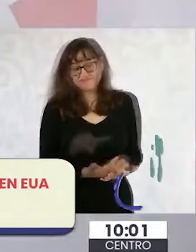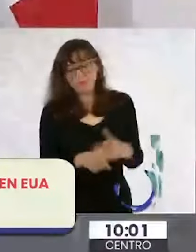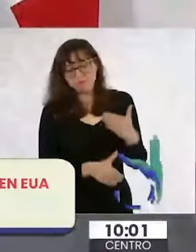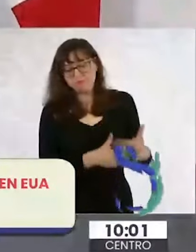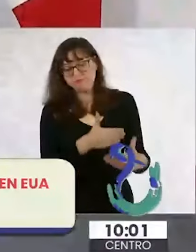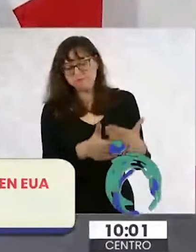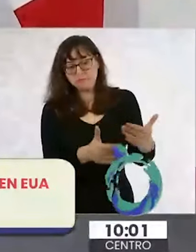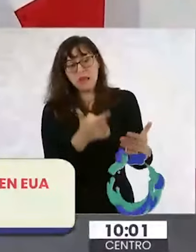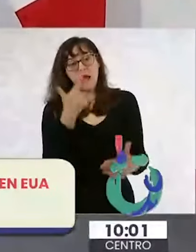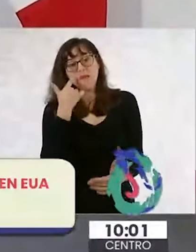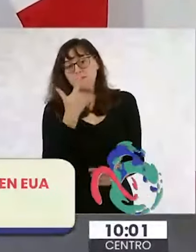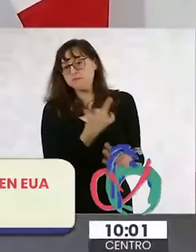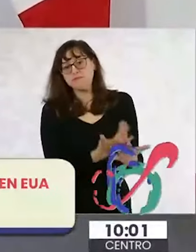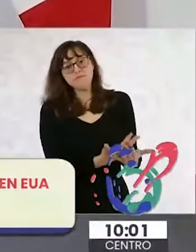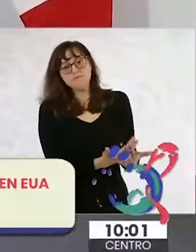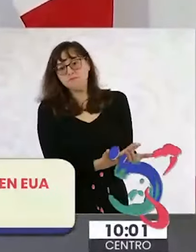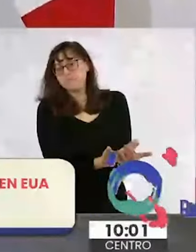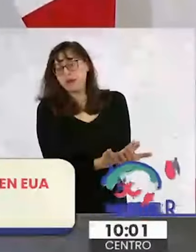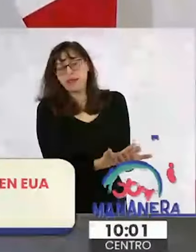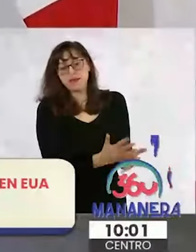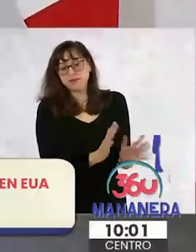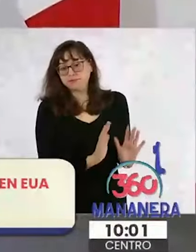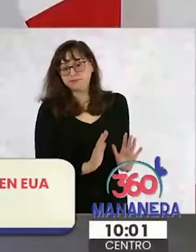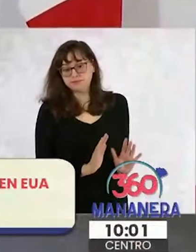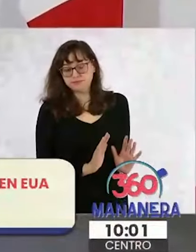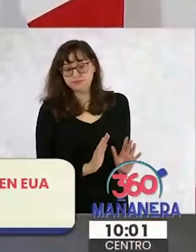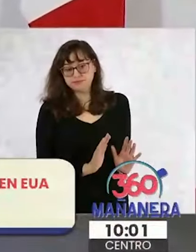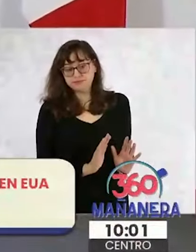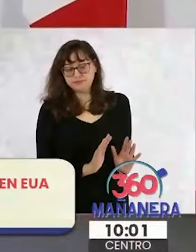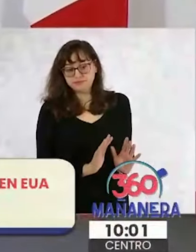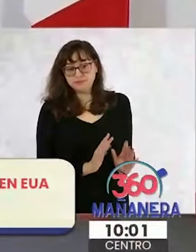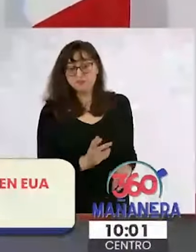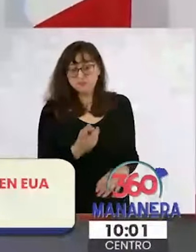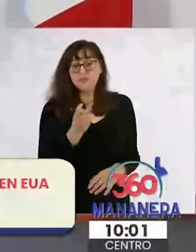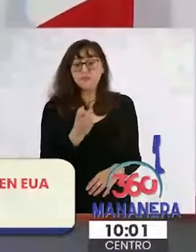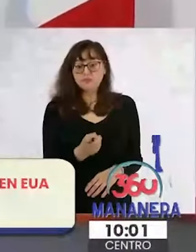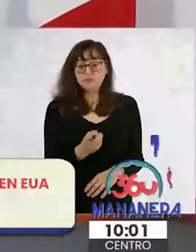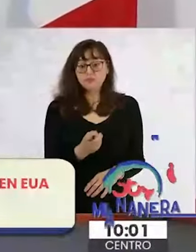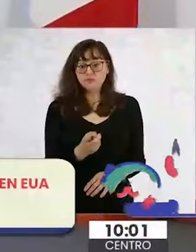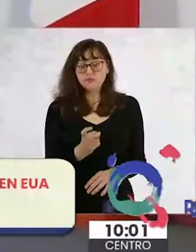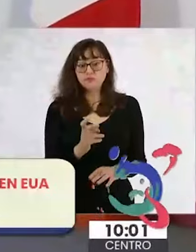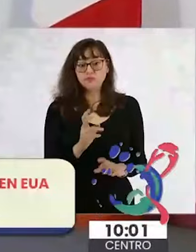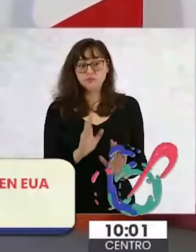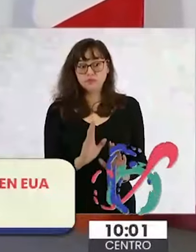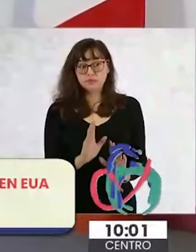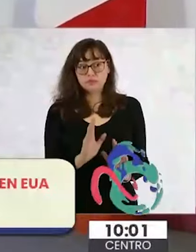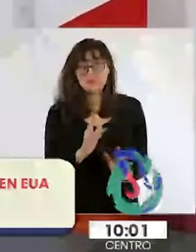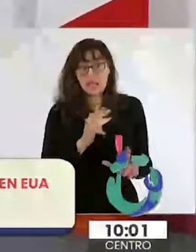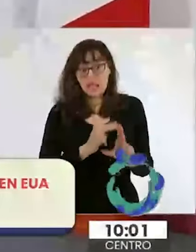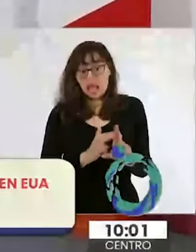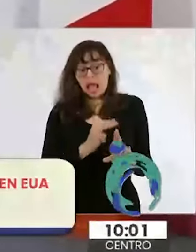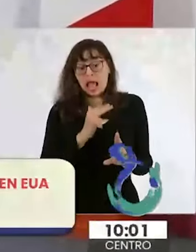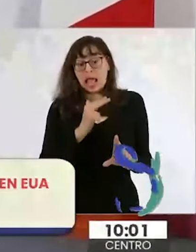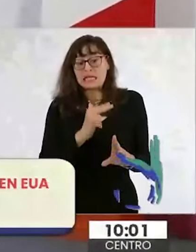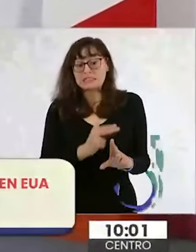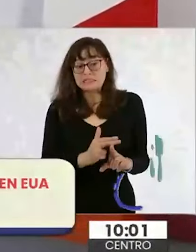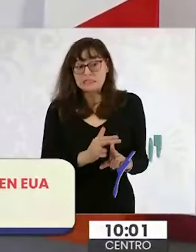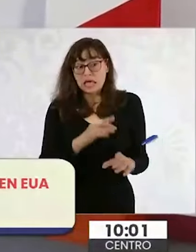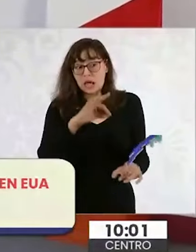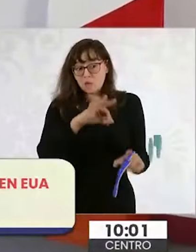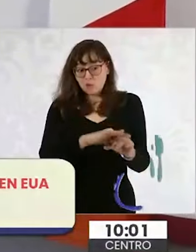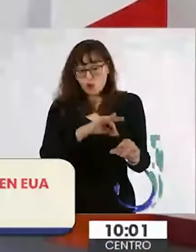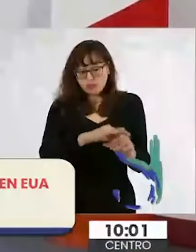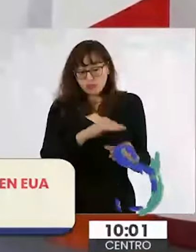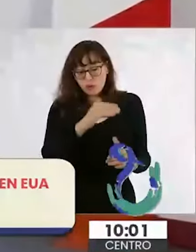la mayoría y nosotros vamos a a decidir hasta que no se termine